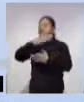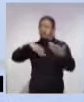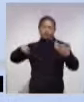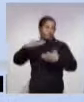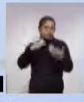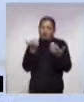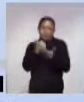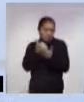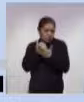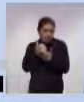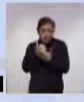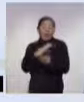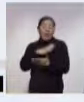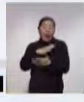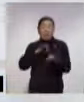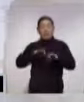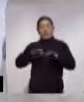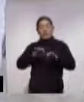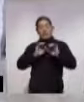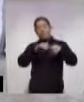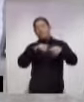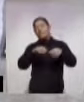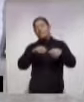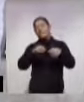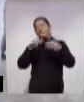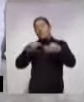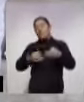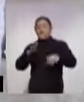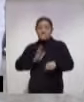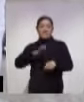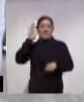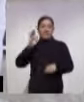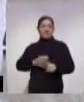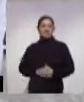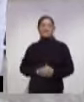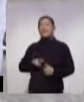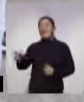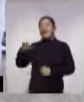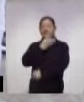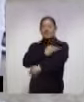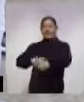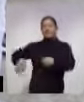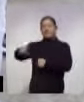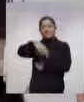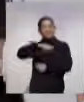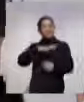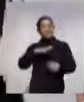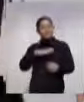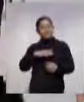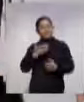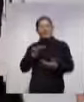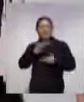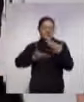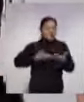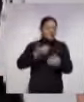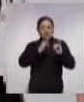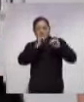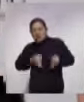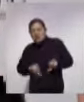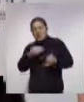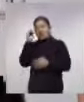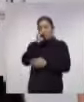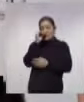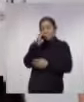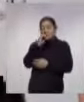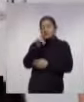porque se genera más empleo. Ante familias que recibirán servicios médicos gratuitos e integrales, el gobernador Marco Mena